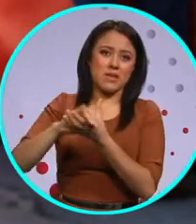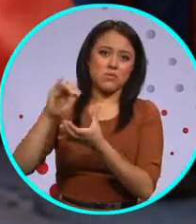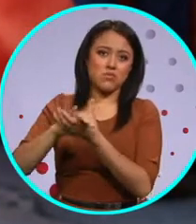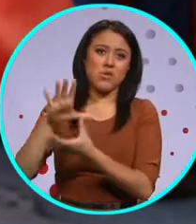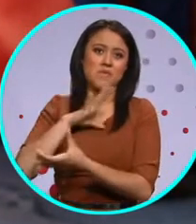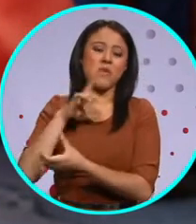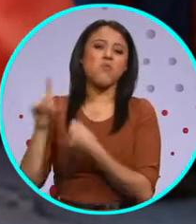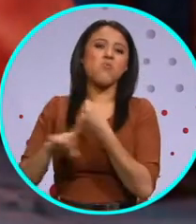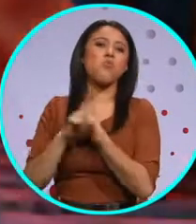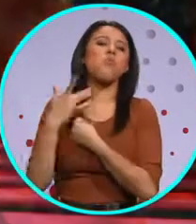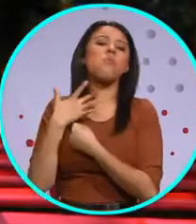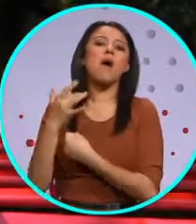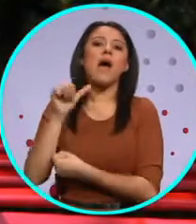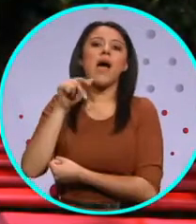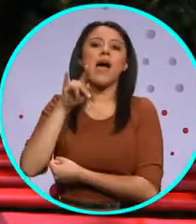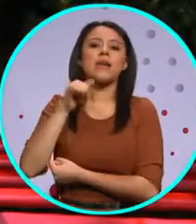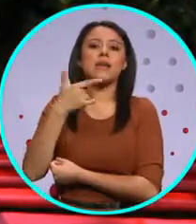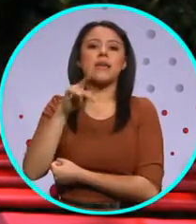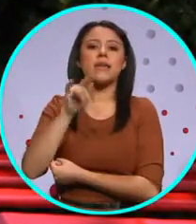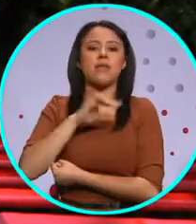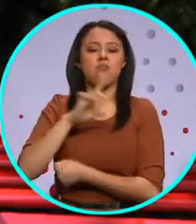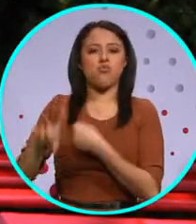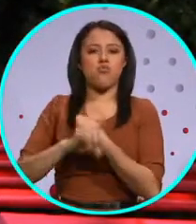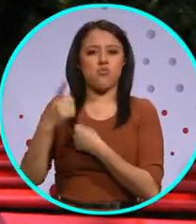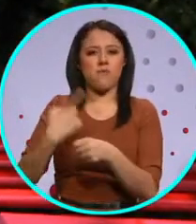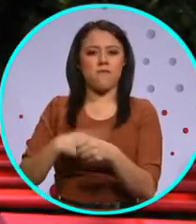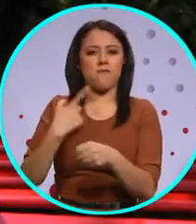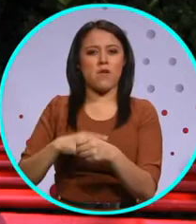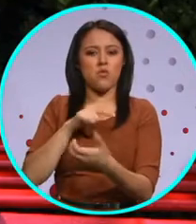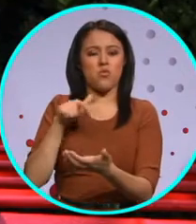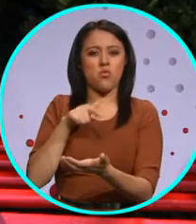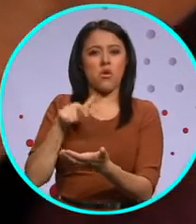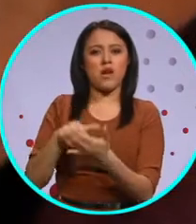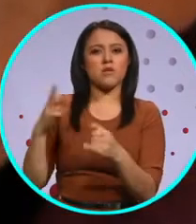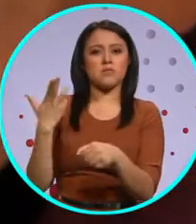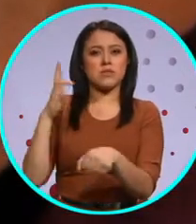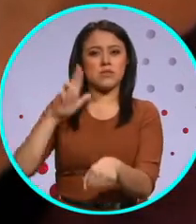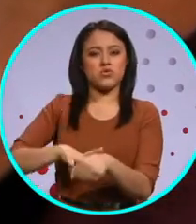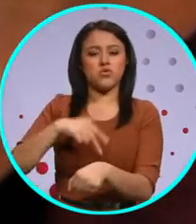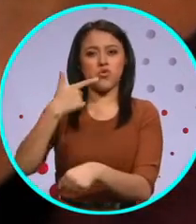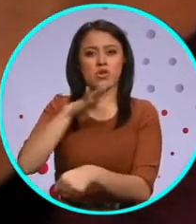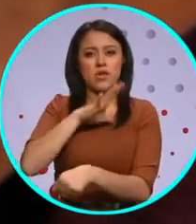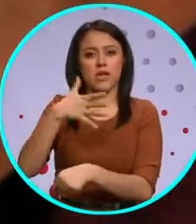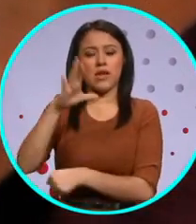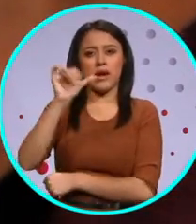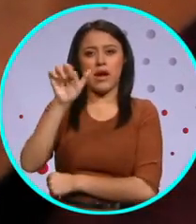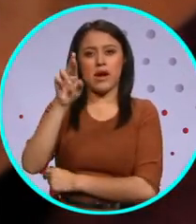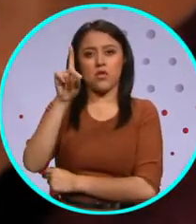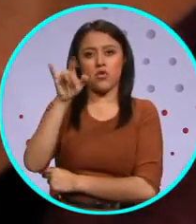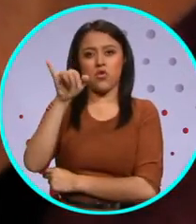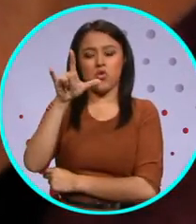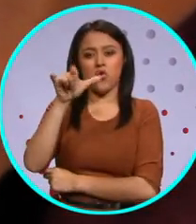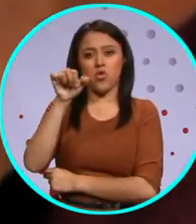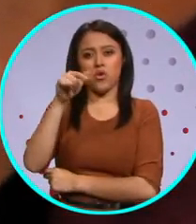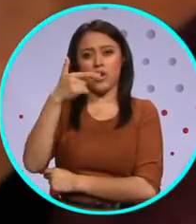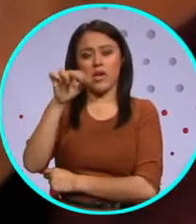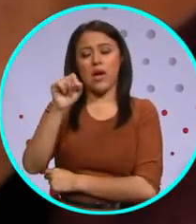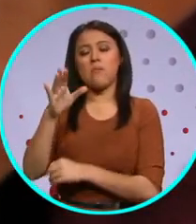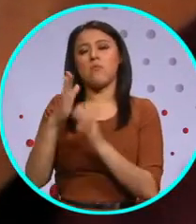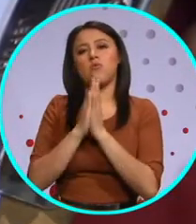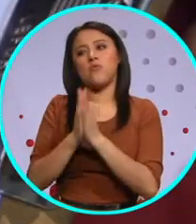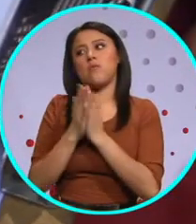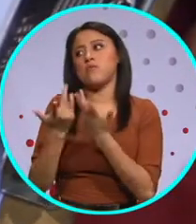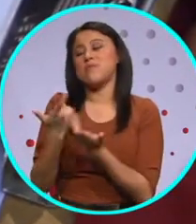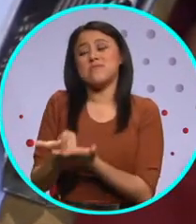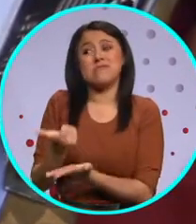angina de pecho inestable que está internado en el instituto nacional de cardiología y pues es una cirugía muy costosa aquí yo no cuento con los